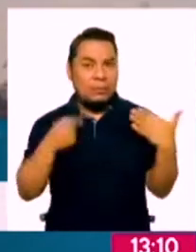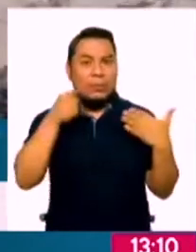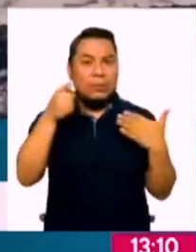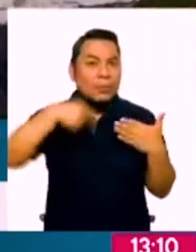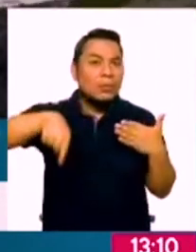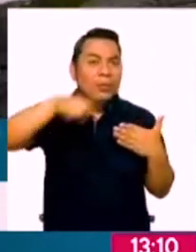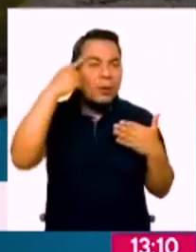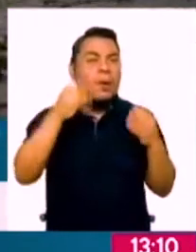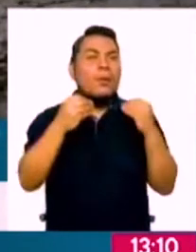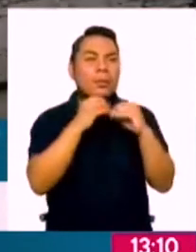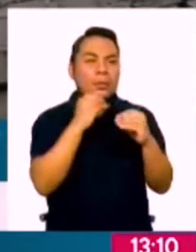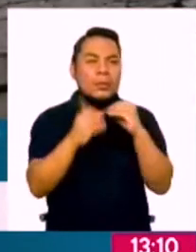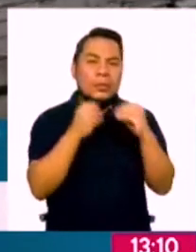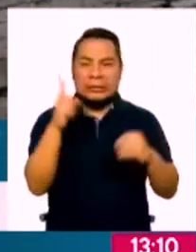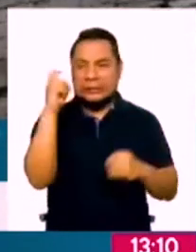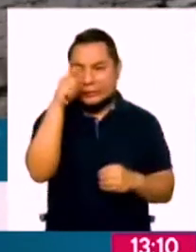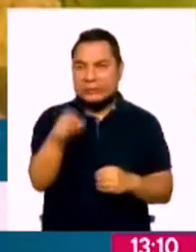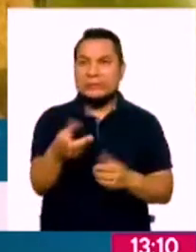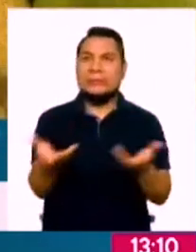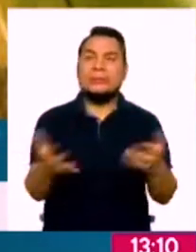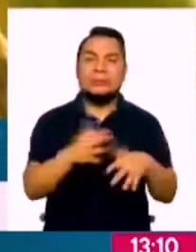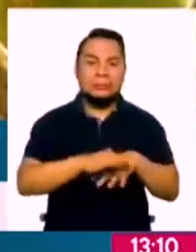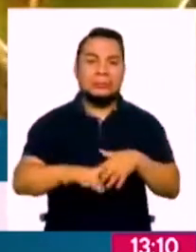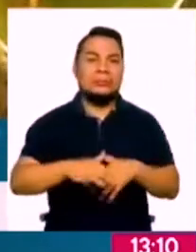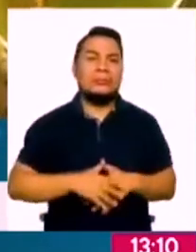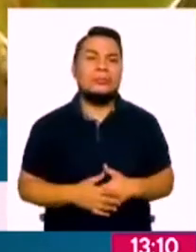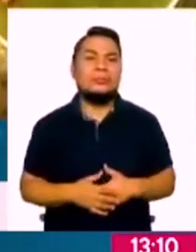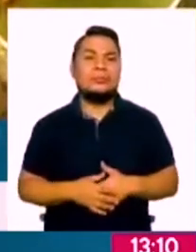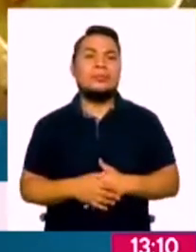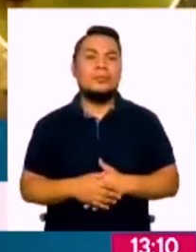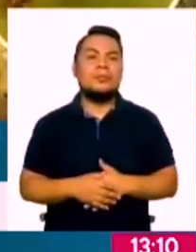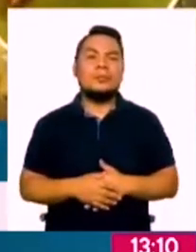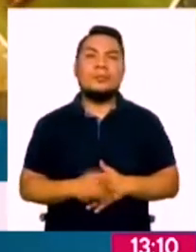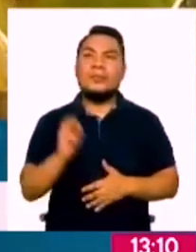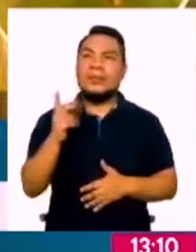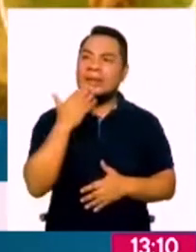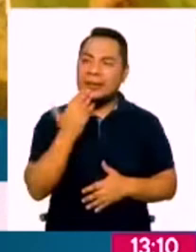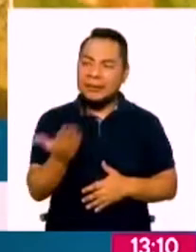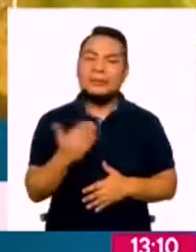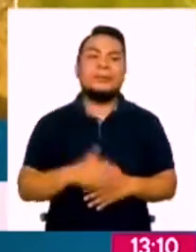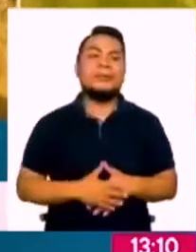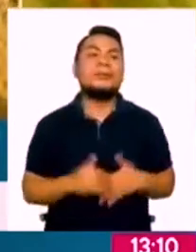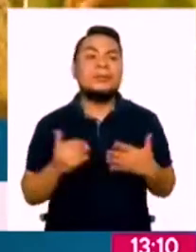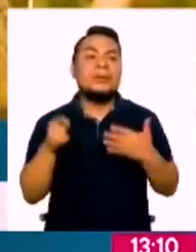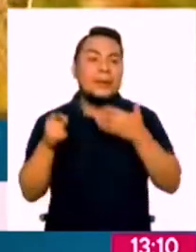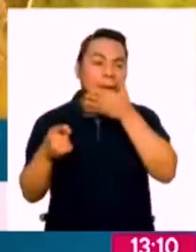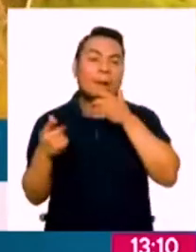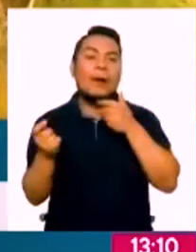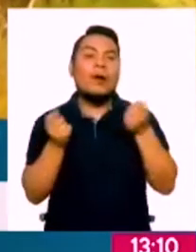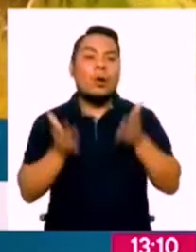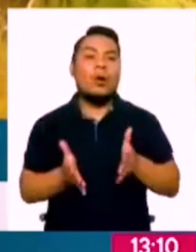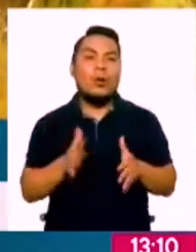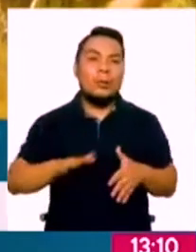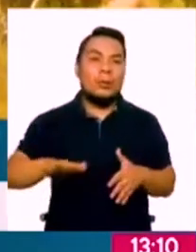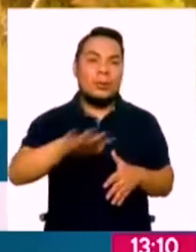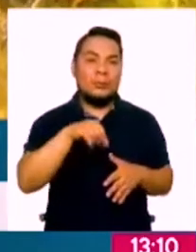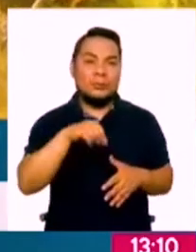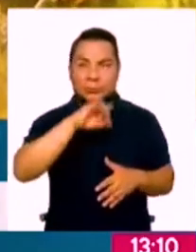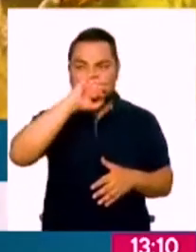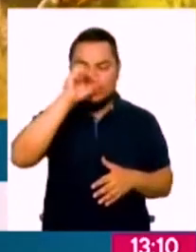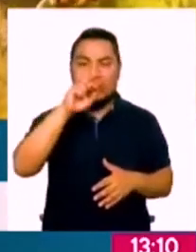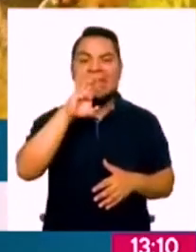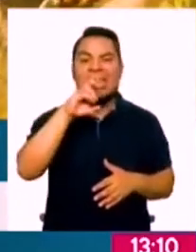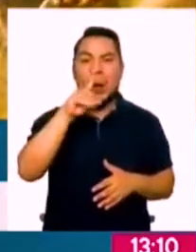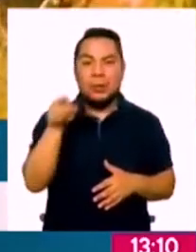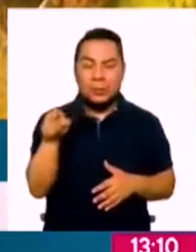paliar esta situación difícil que estamos pasando acá en nuestra región. Listo, muchas gracias, gobernador. Bueno, declaraciones del gobernador ingeniero Ricardo Chavarría